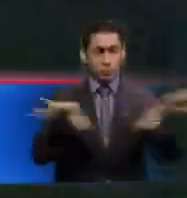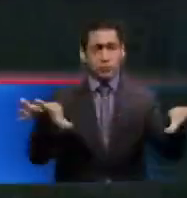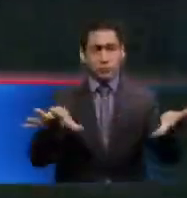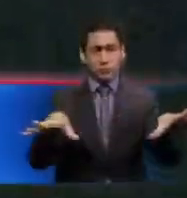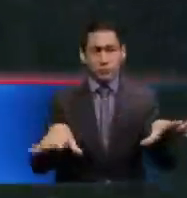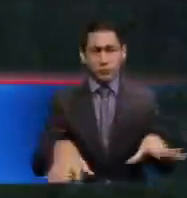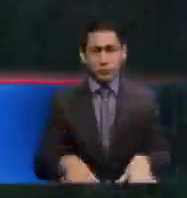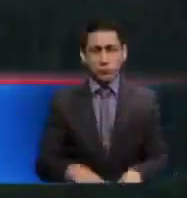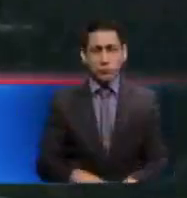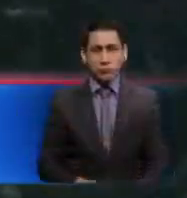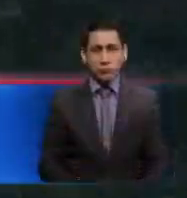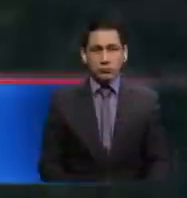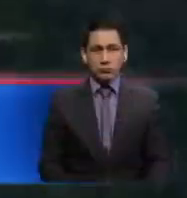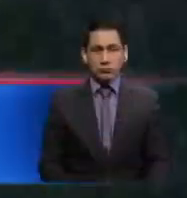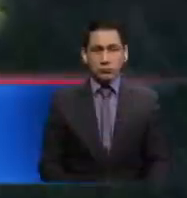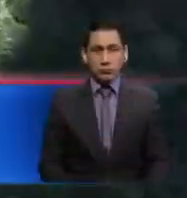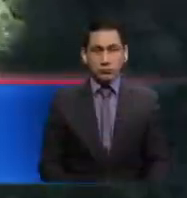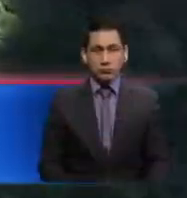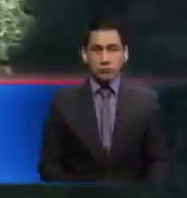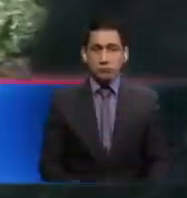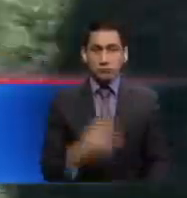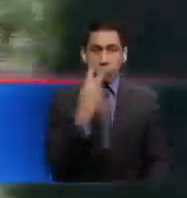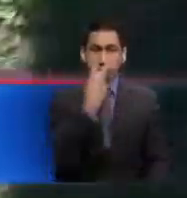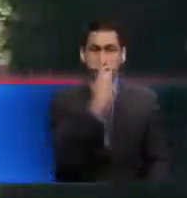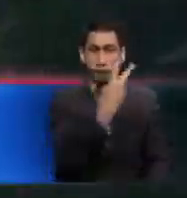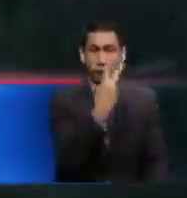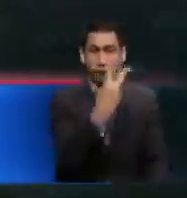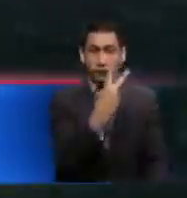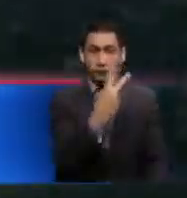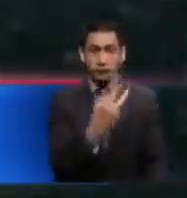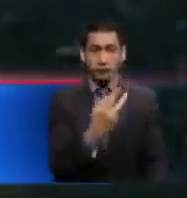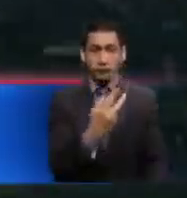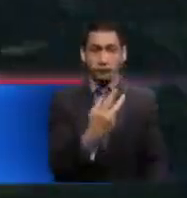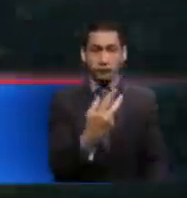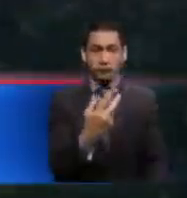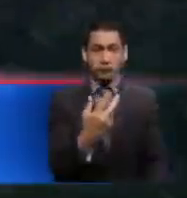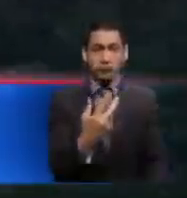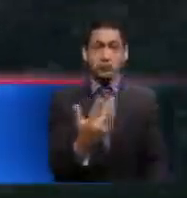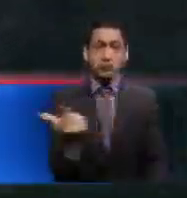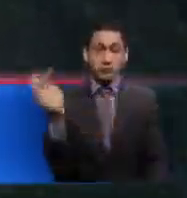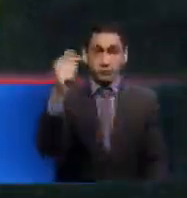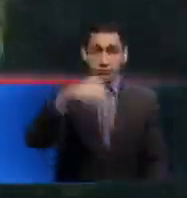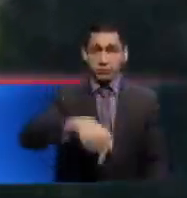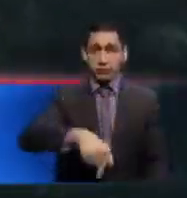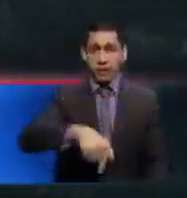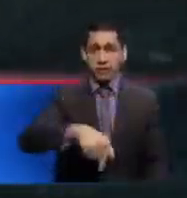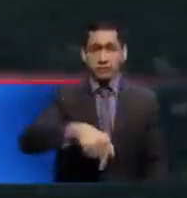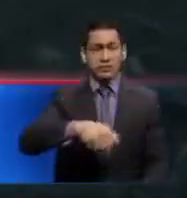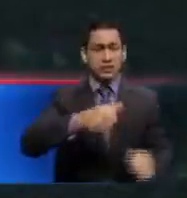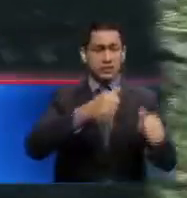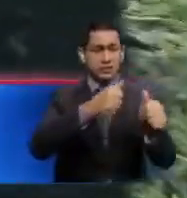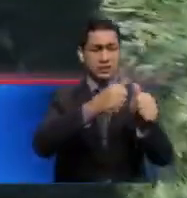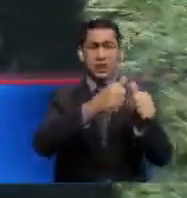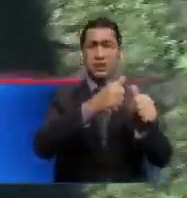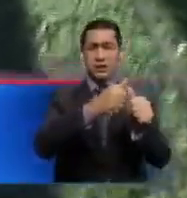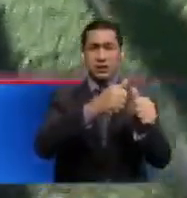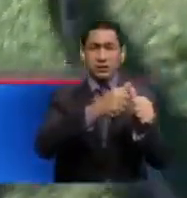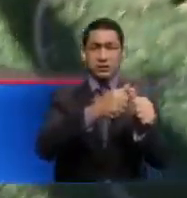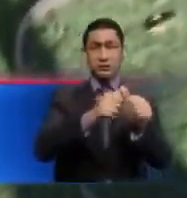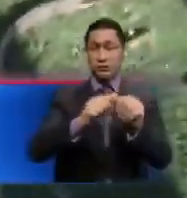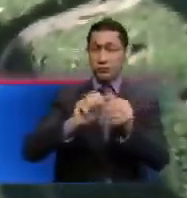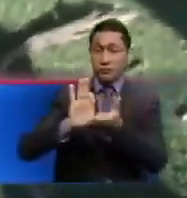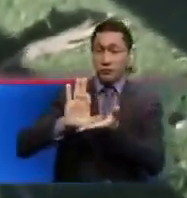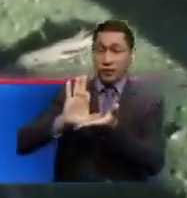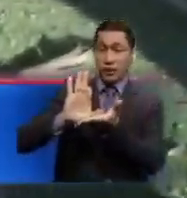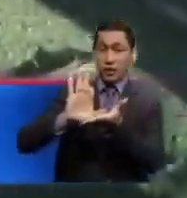camioneta doble cabina, lo que se puede apreciar y se puede en este momento ver. Llegaron hasta este punto, estamos a varios metros y según los